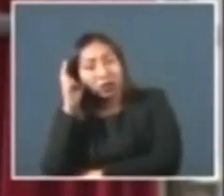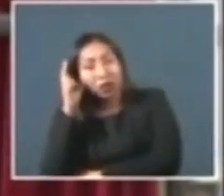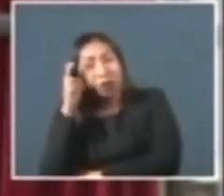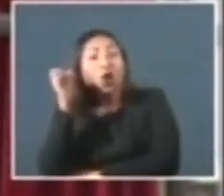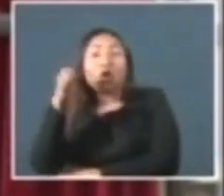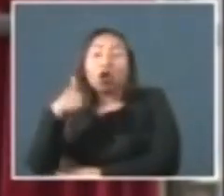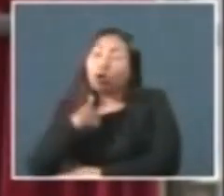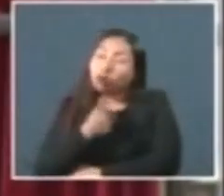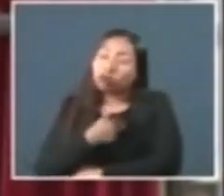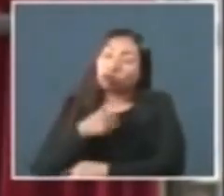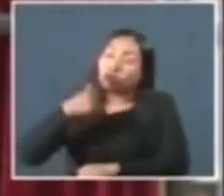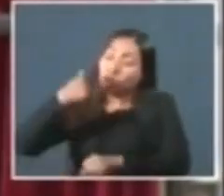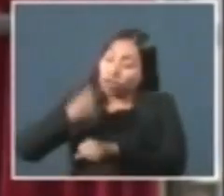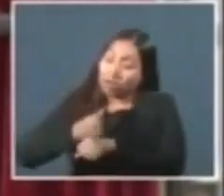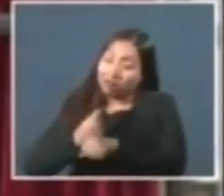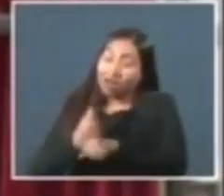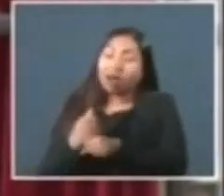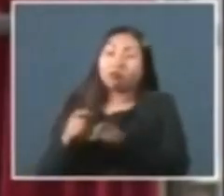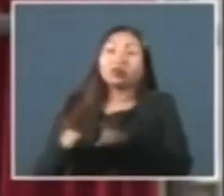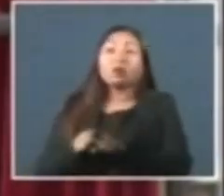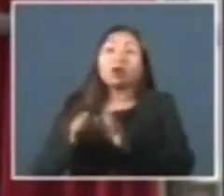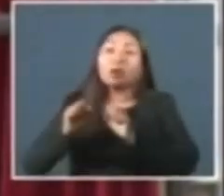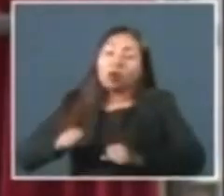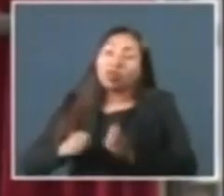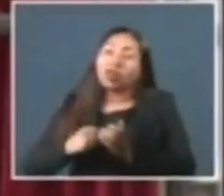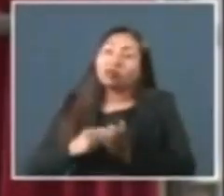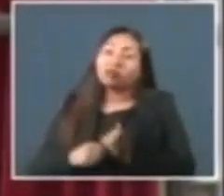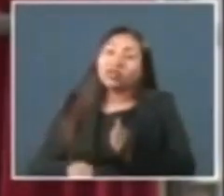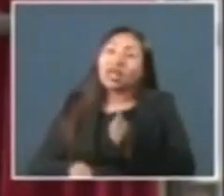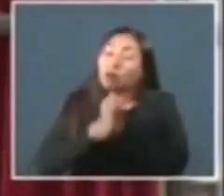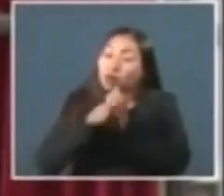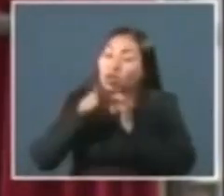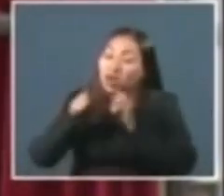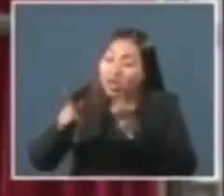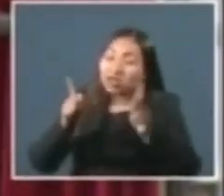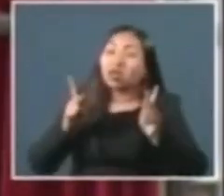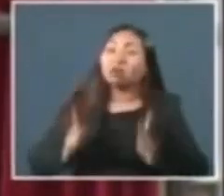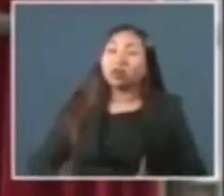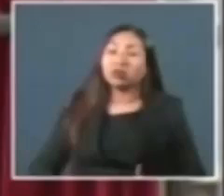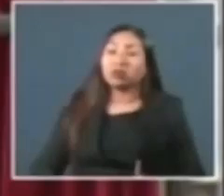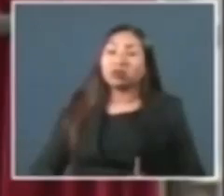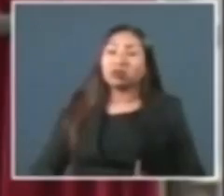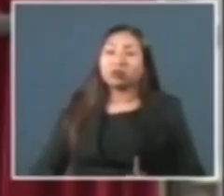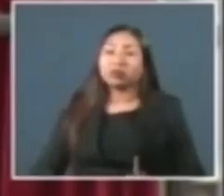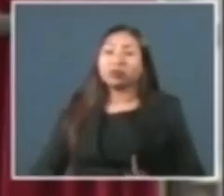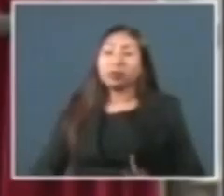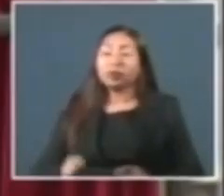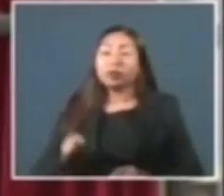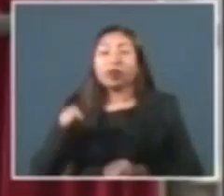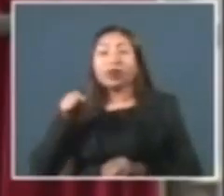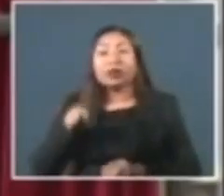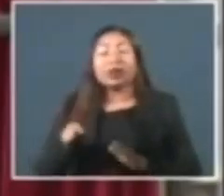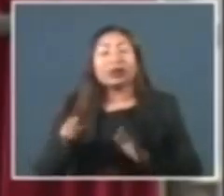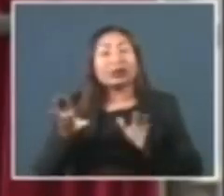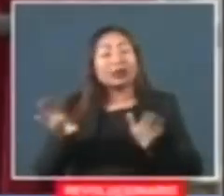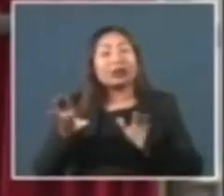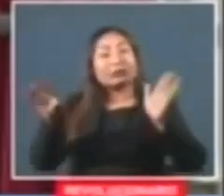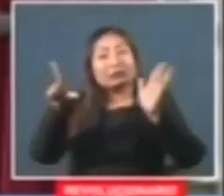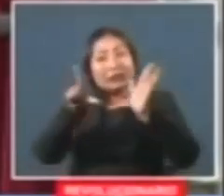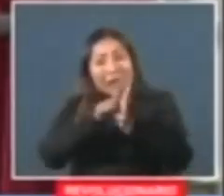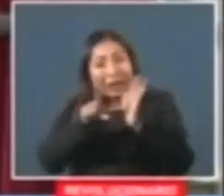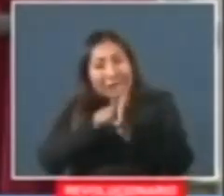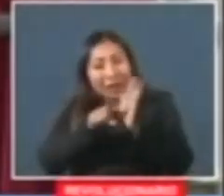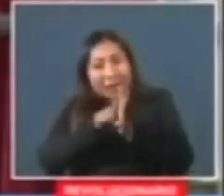público. Yo le digo a la Asamblea, la función constitucional y legal de nosotros